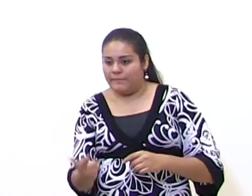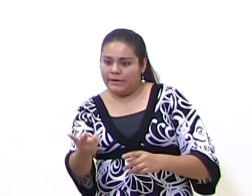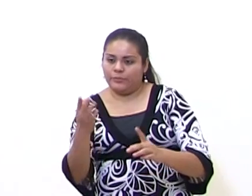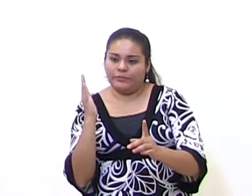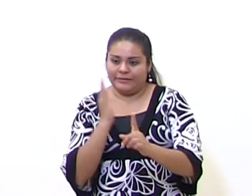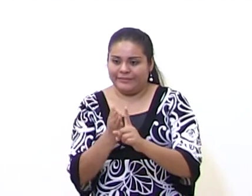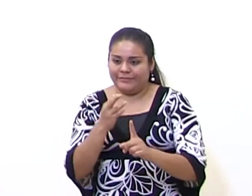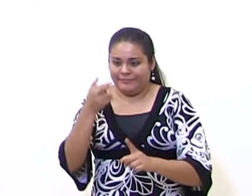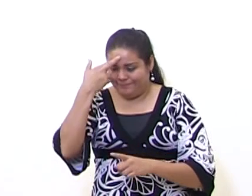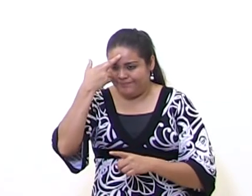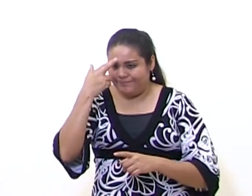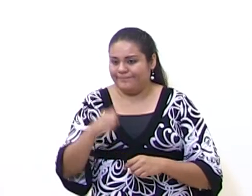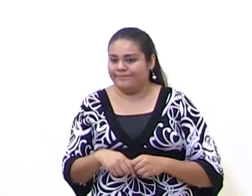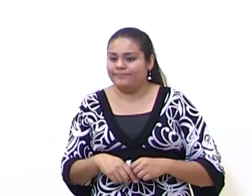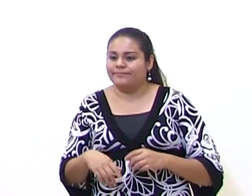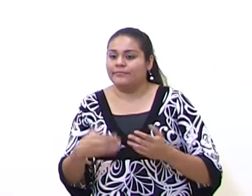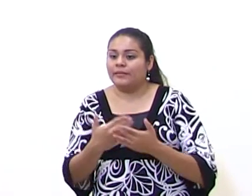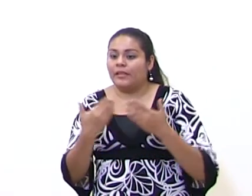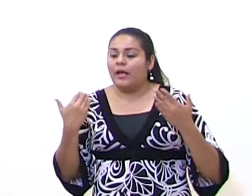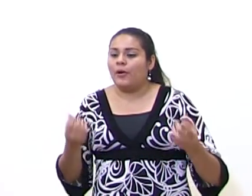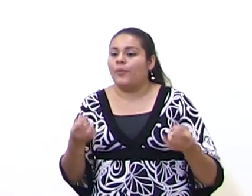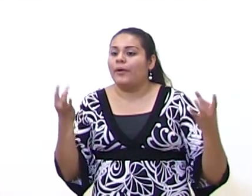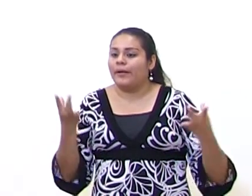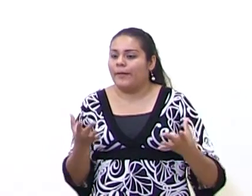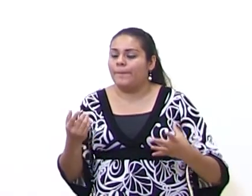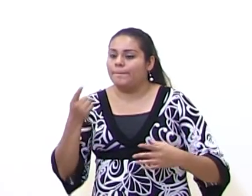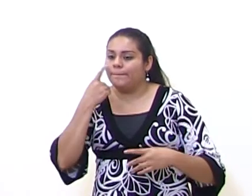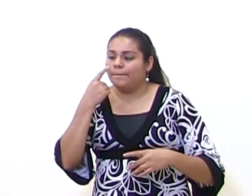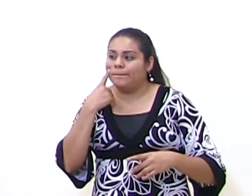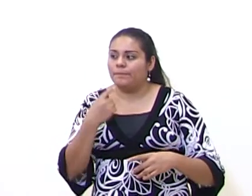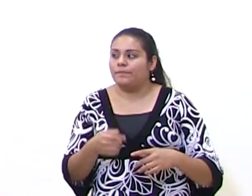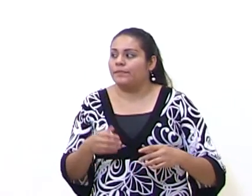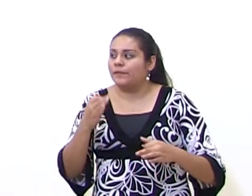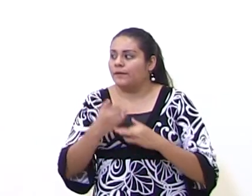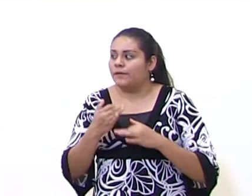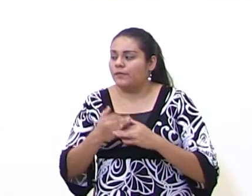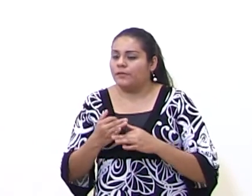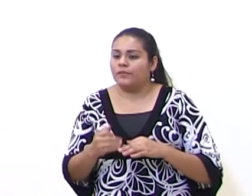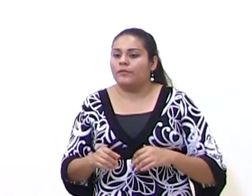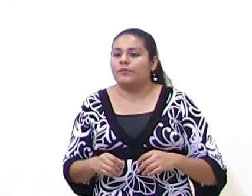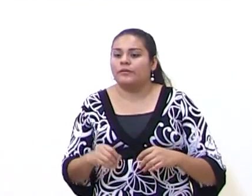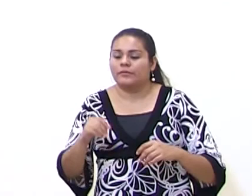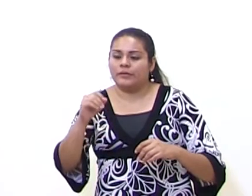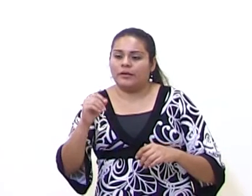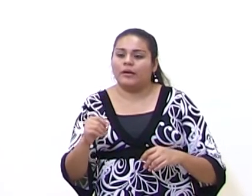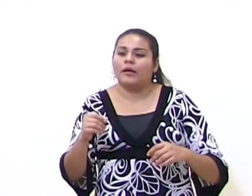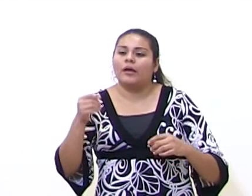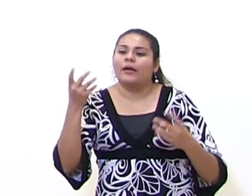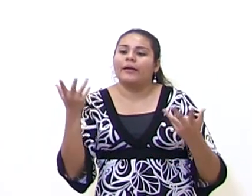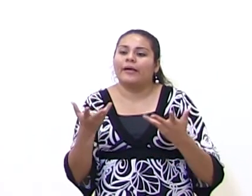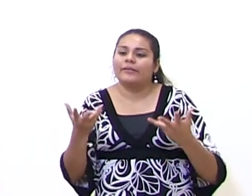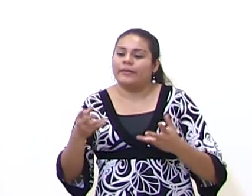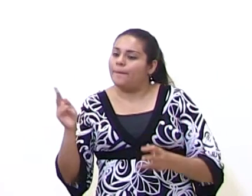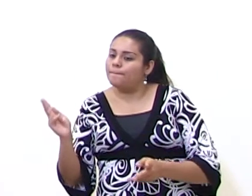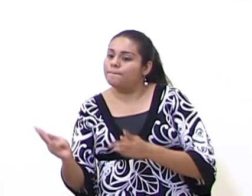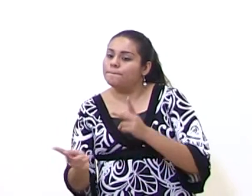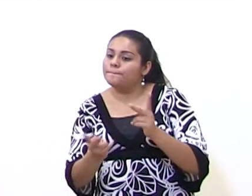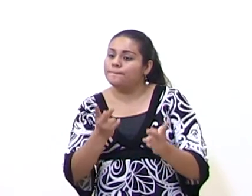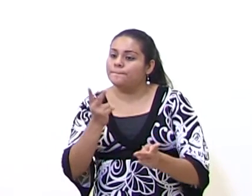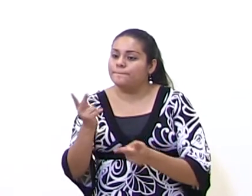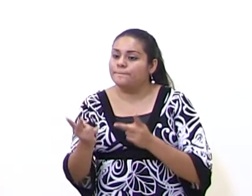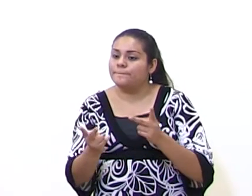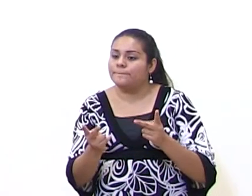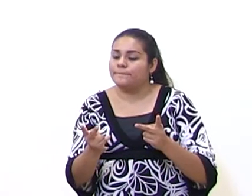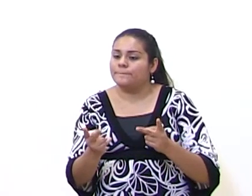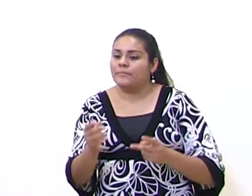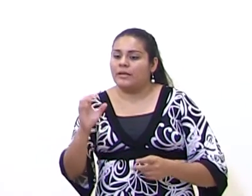Un instrumento que se llama encuesta, mediante una herramienta que se llama cuestionario, que se van a derivar dos